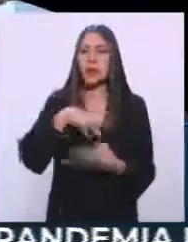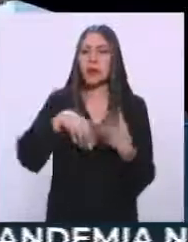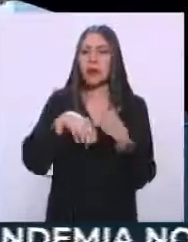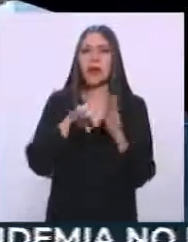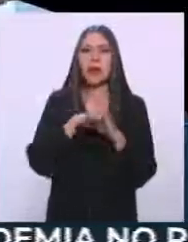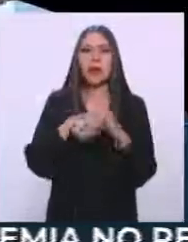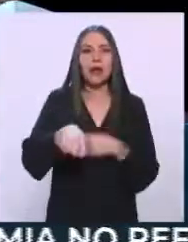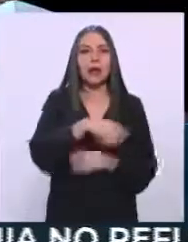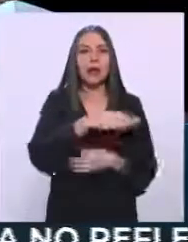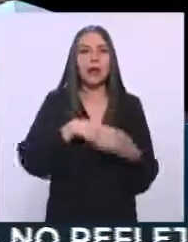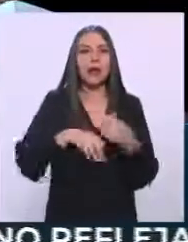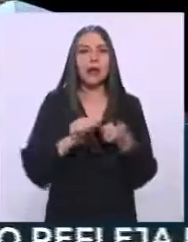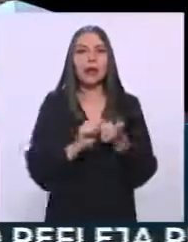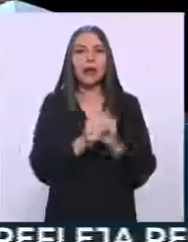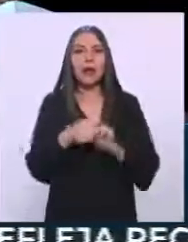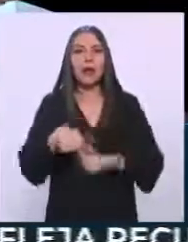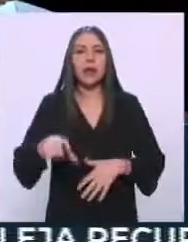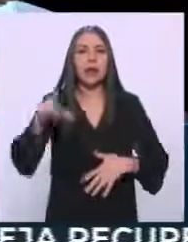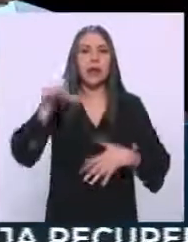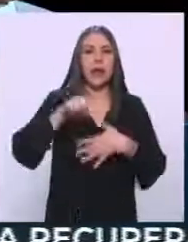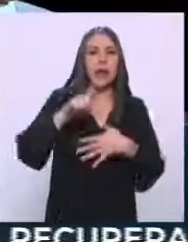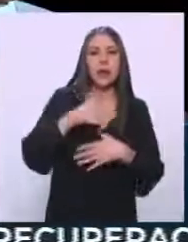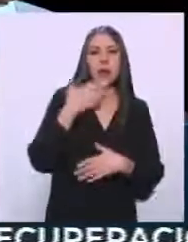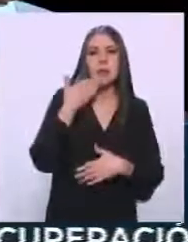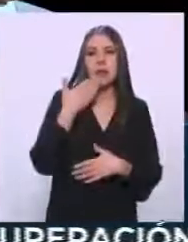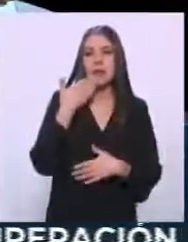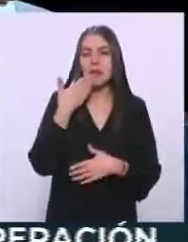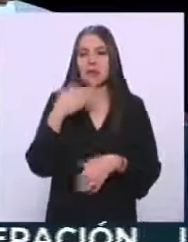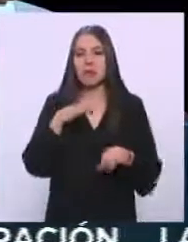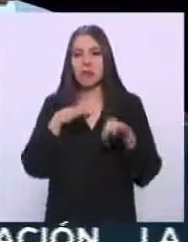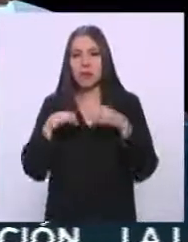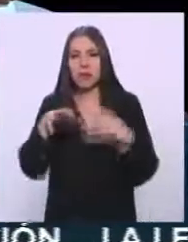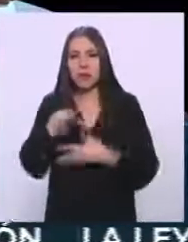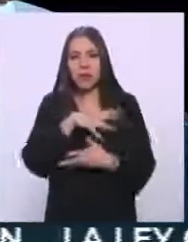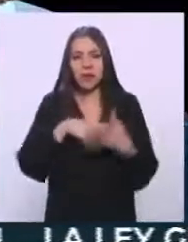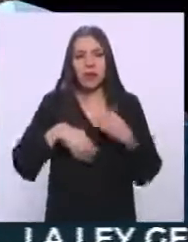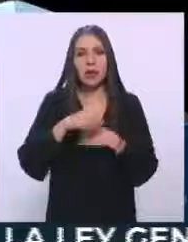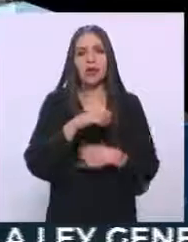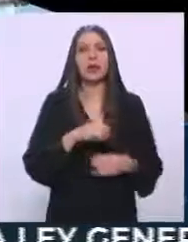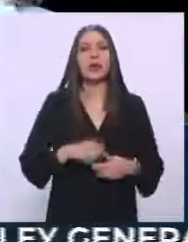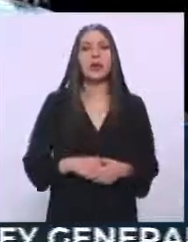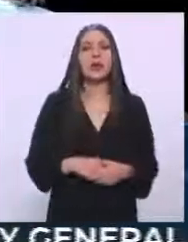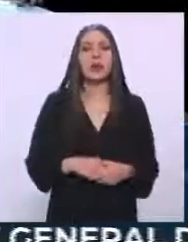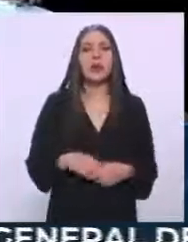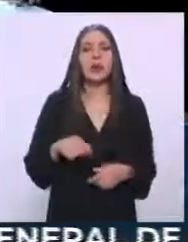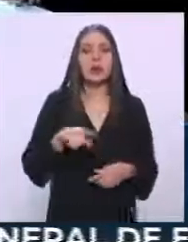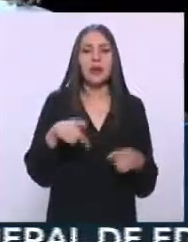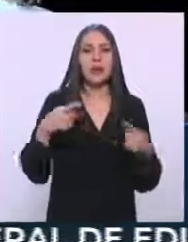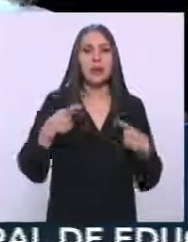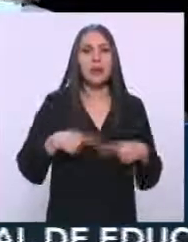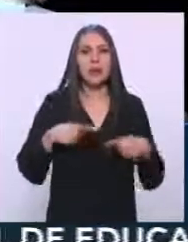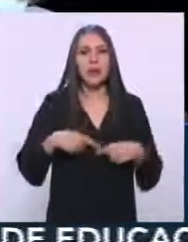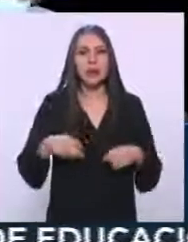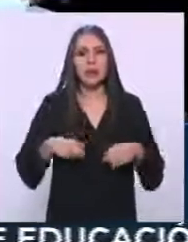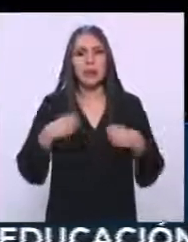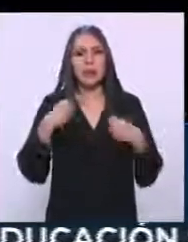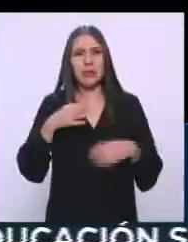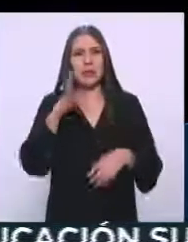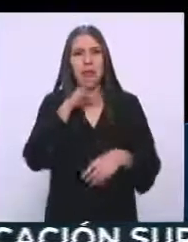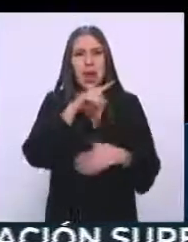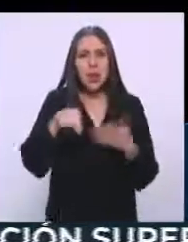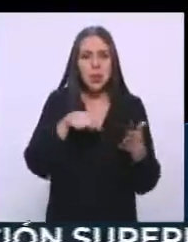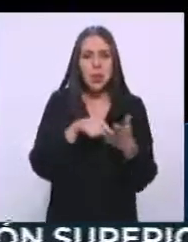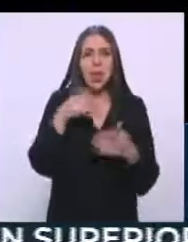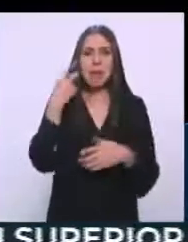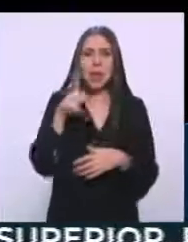acá, los jaguares de Latinoamérica, ¿cierto?, o los buenos vecinos en un mal vecindario, digamos. Pero esto por distintos motivos